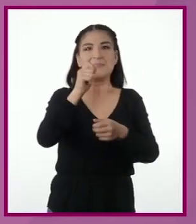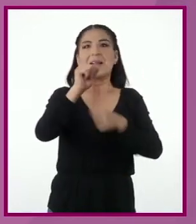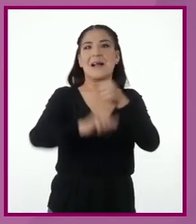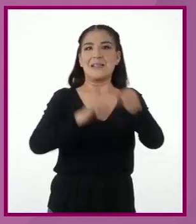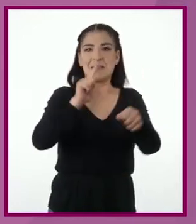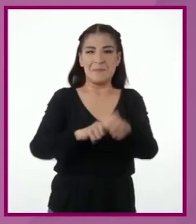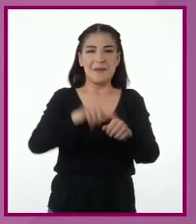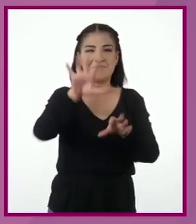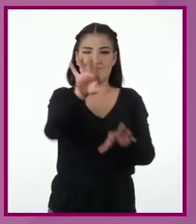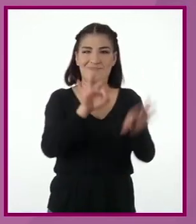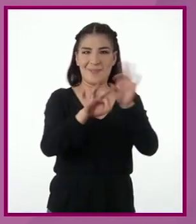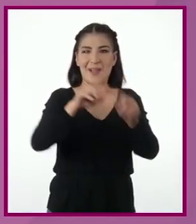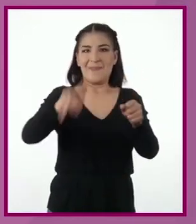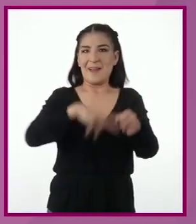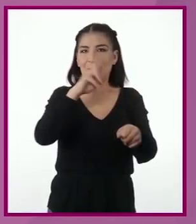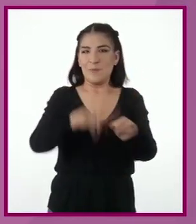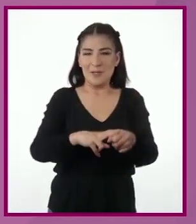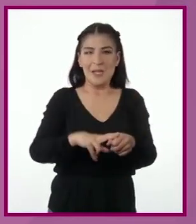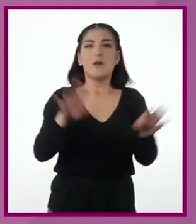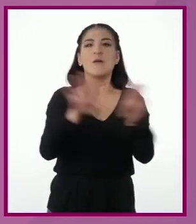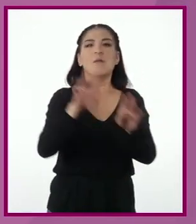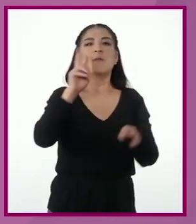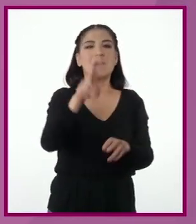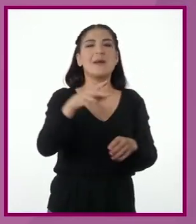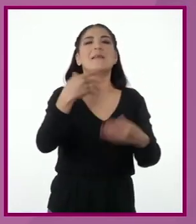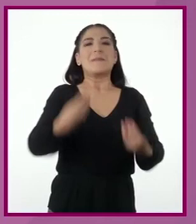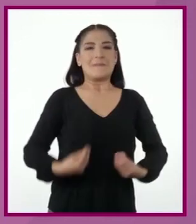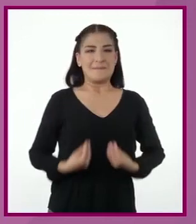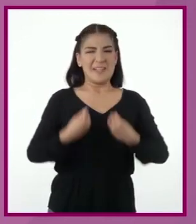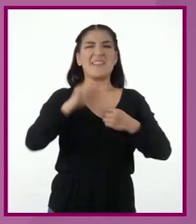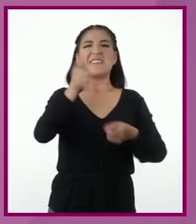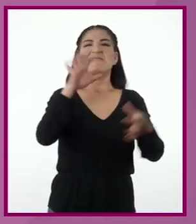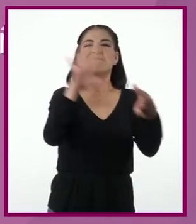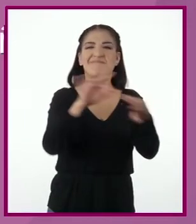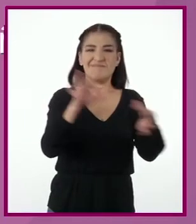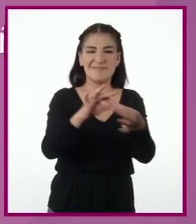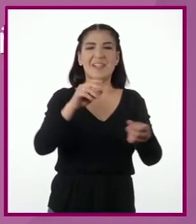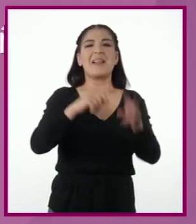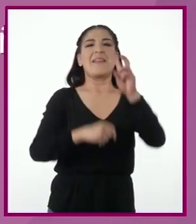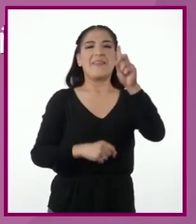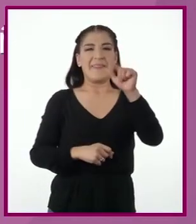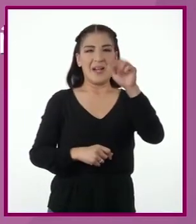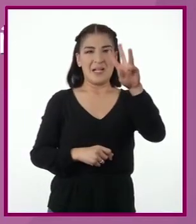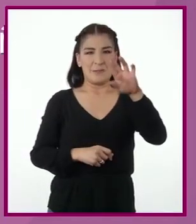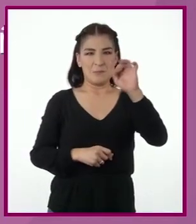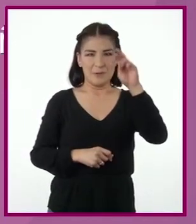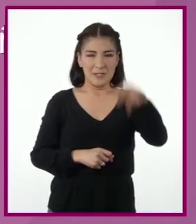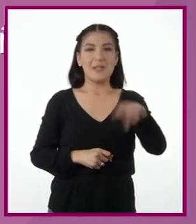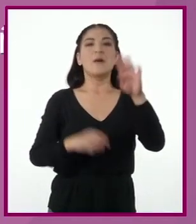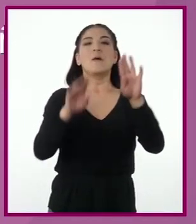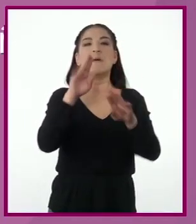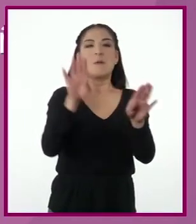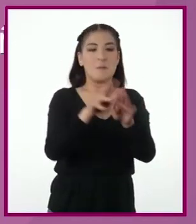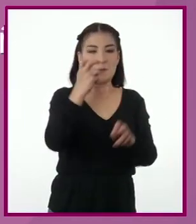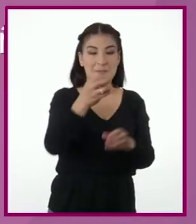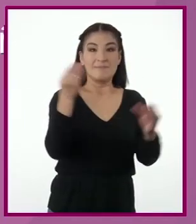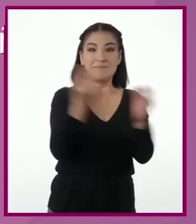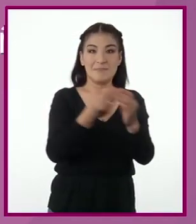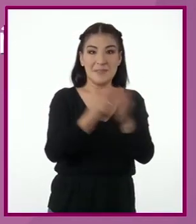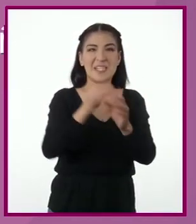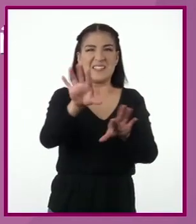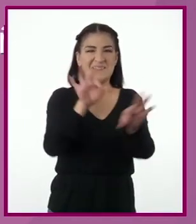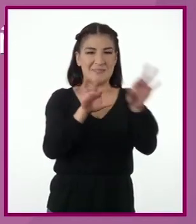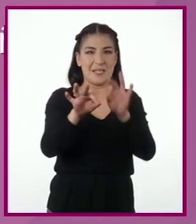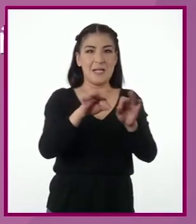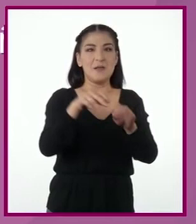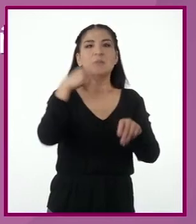se contienen las ideas fundamentales que dieron vida a la explicación de Darwin. En El origen de las especies, Darwin explica que todas las formas